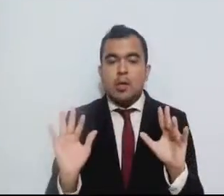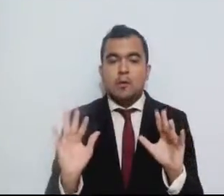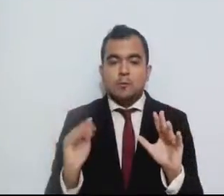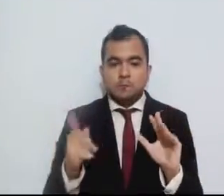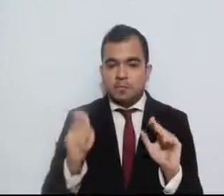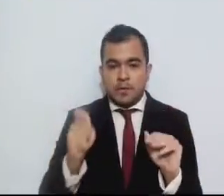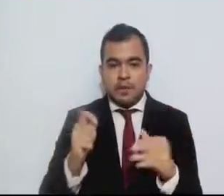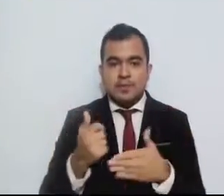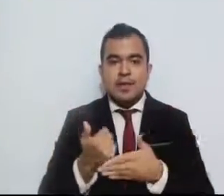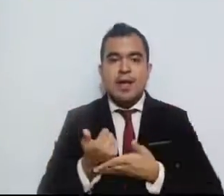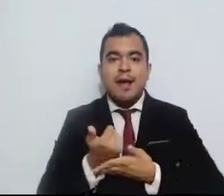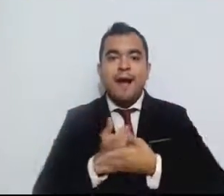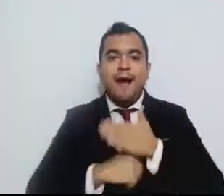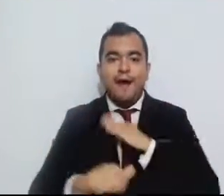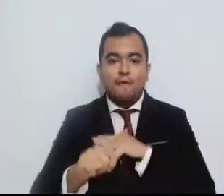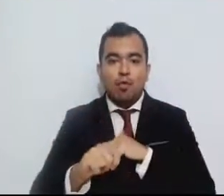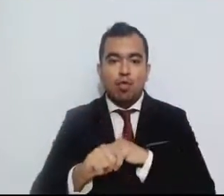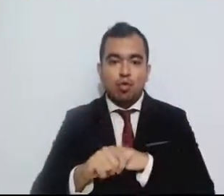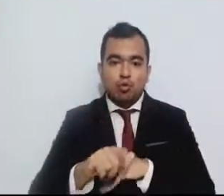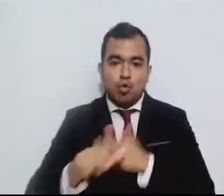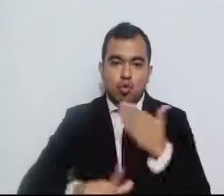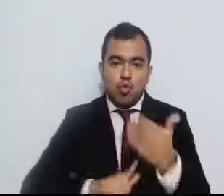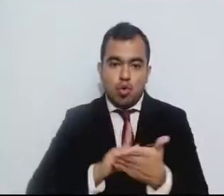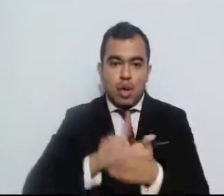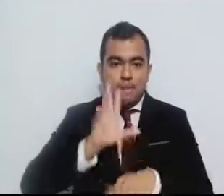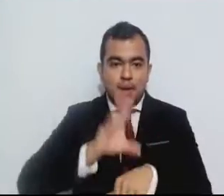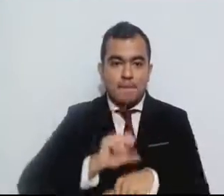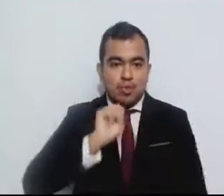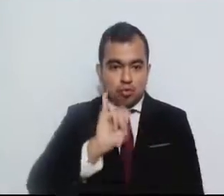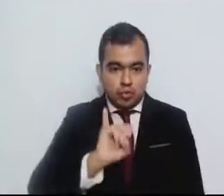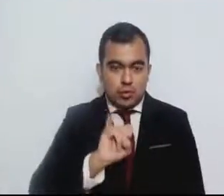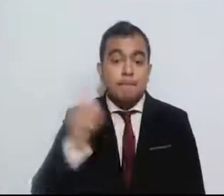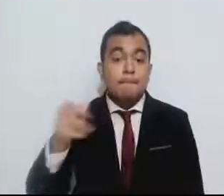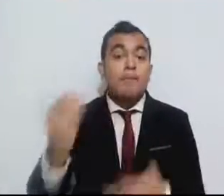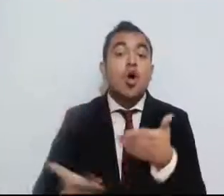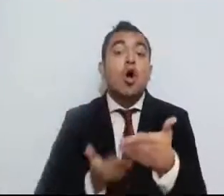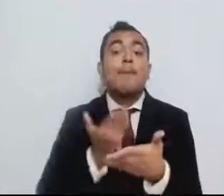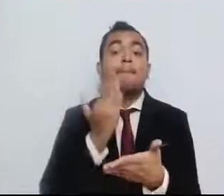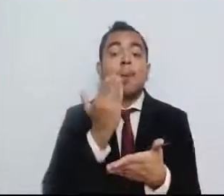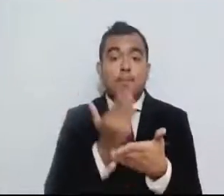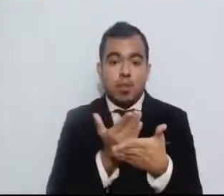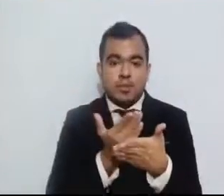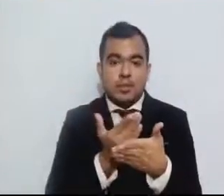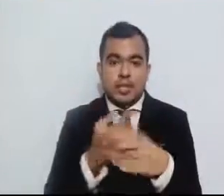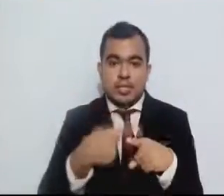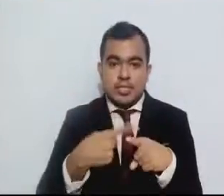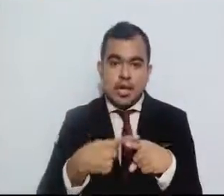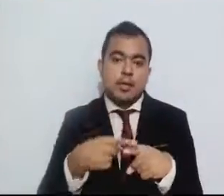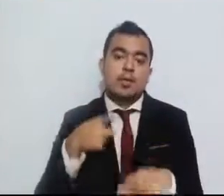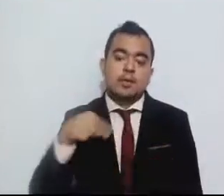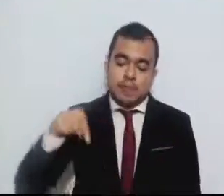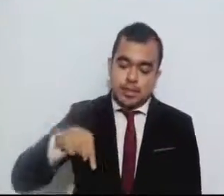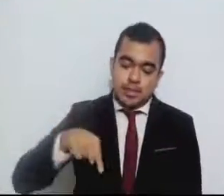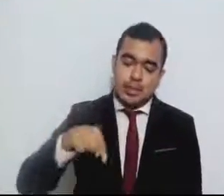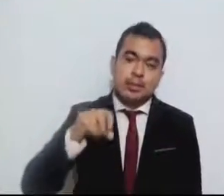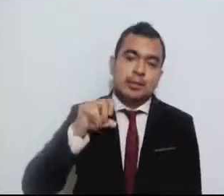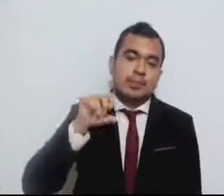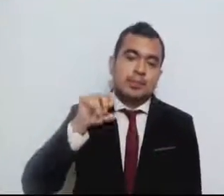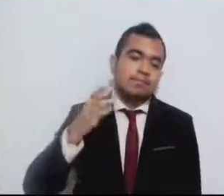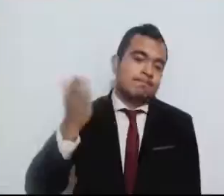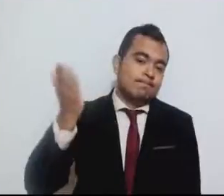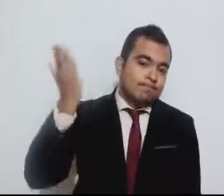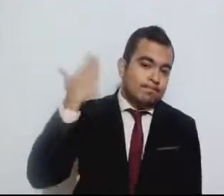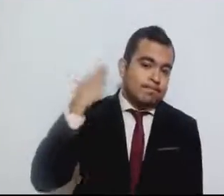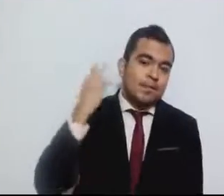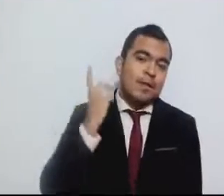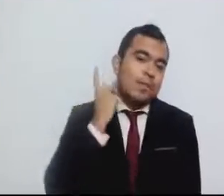legal ha sido una propuesta que se impulsó, que se ha impulsado desde la legislatura pasada, en otras